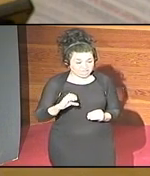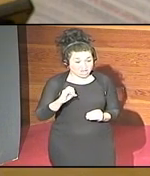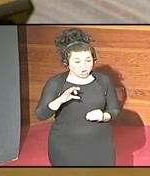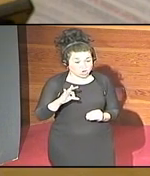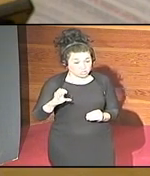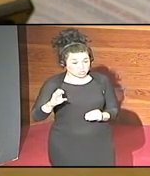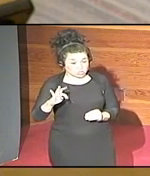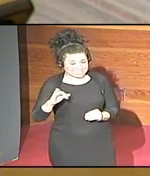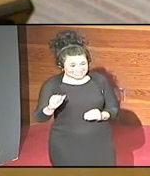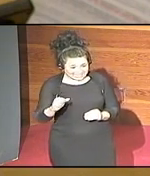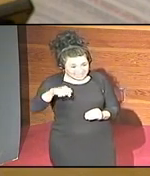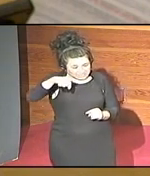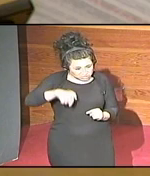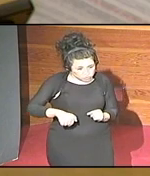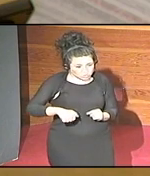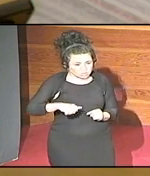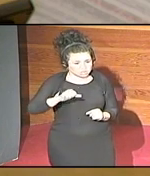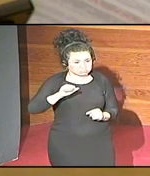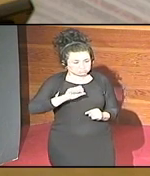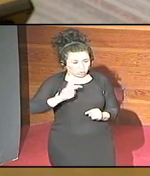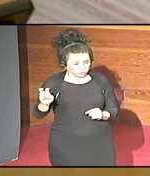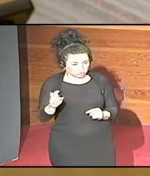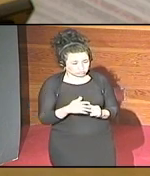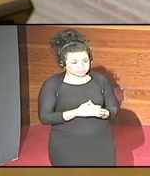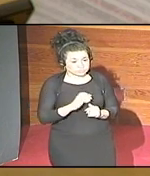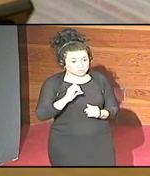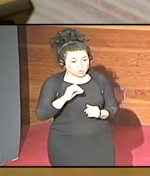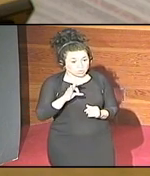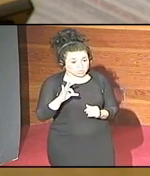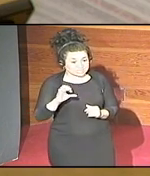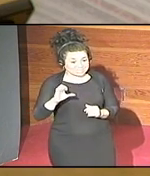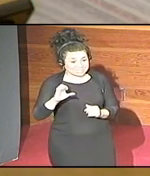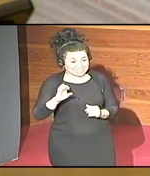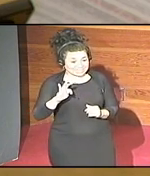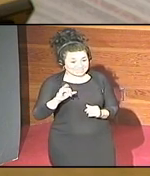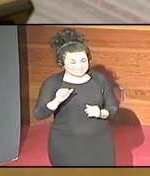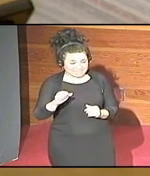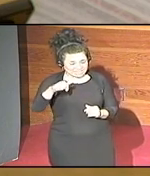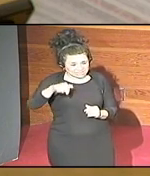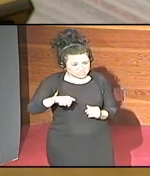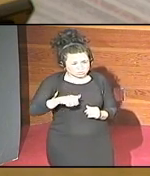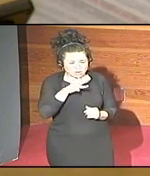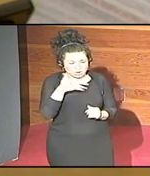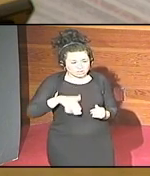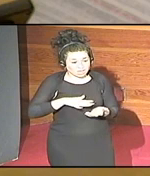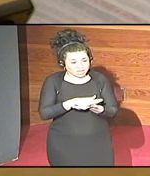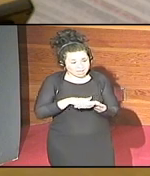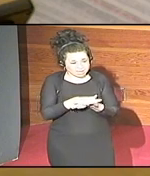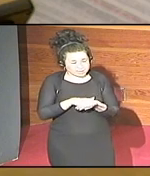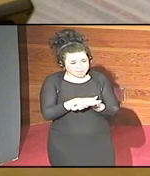y Abjasia. Y ahí Osetia del Sur, por ejemplo, ahora ya están hablando